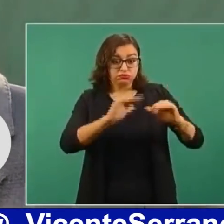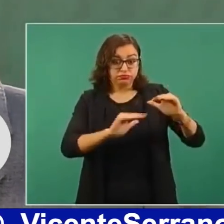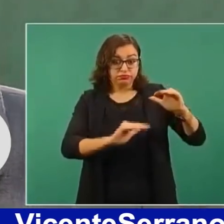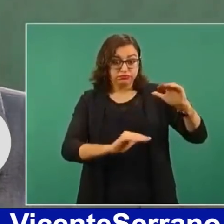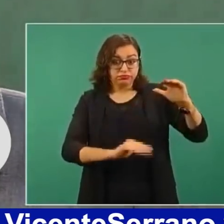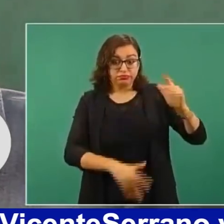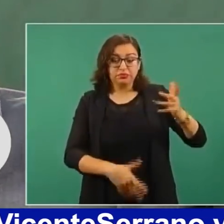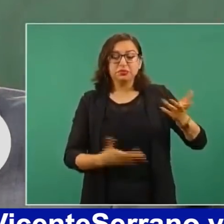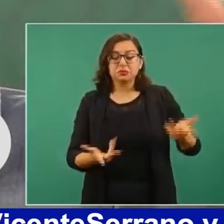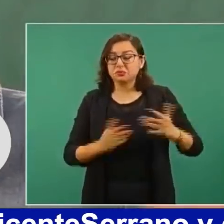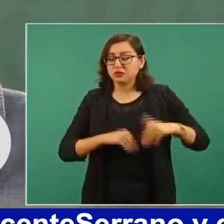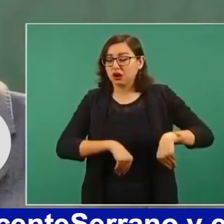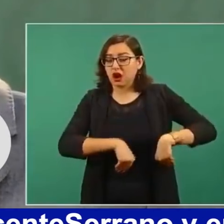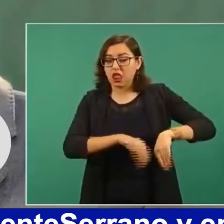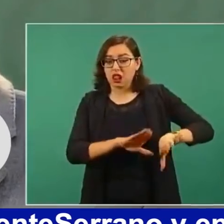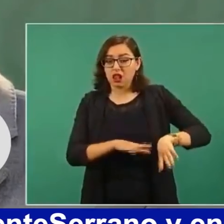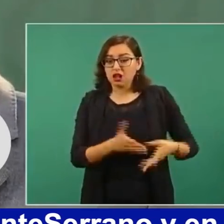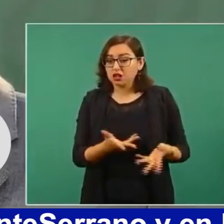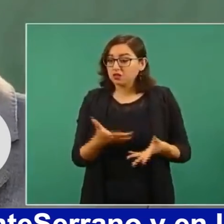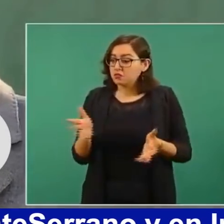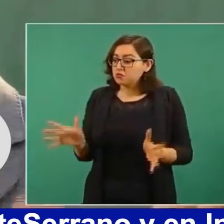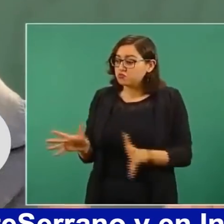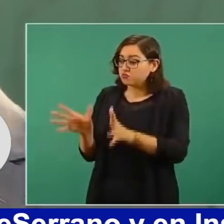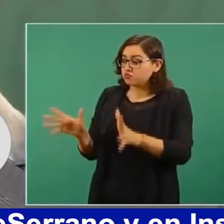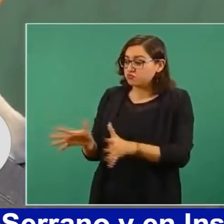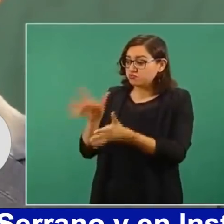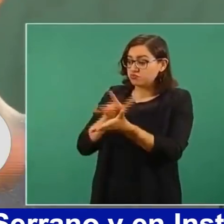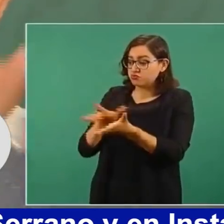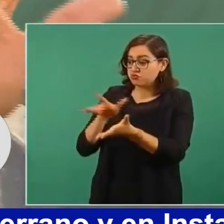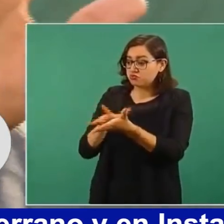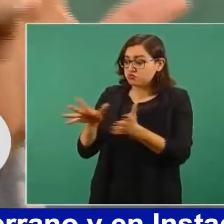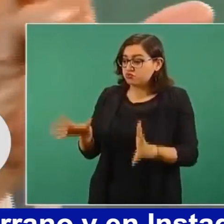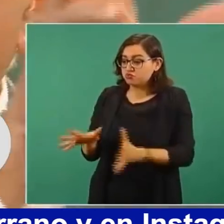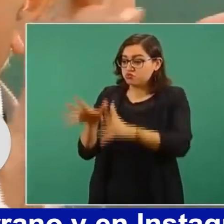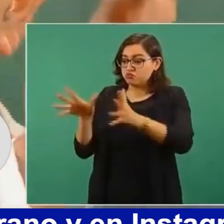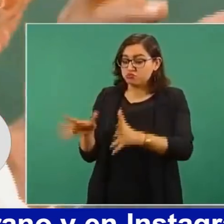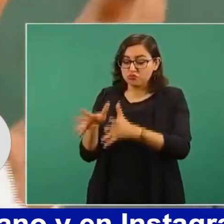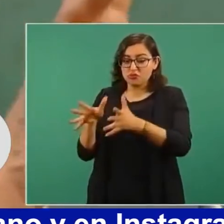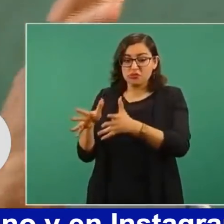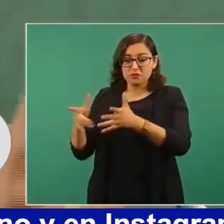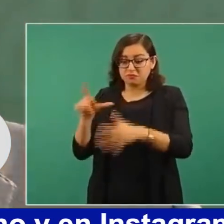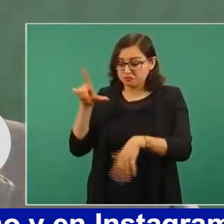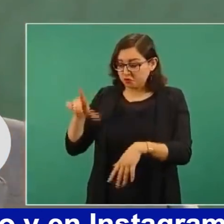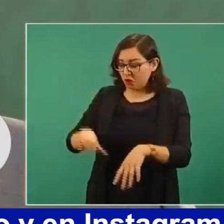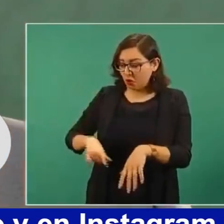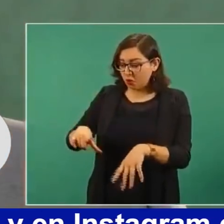porque se le da la espalda al pueblo, porque gobernar es atender